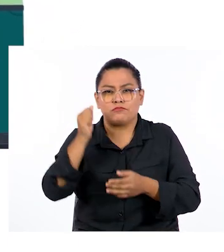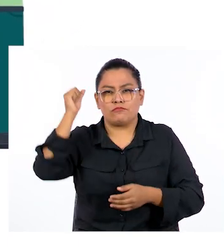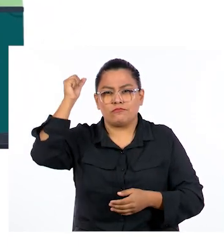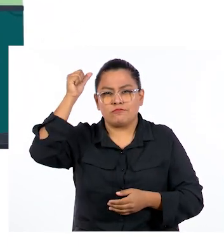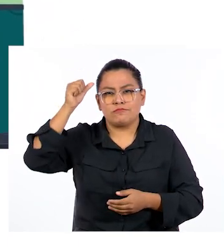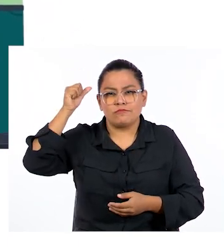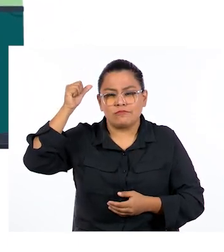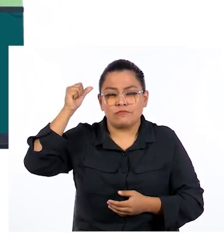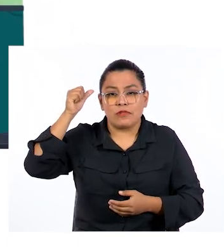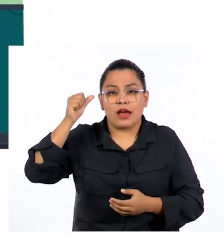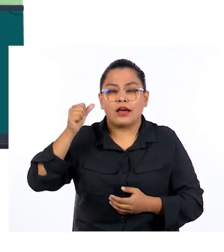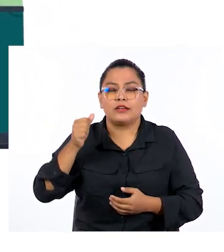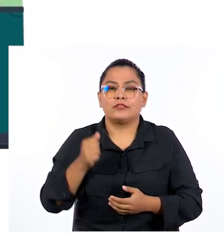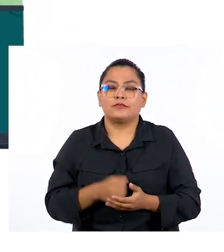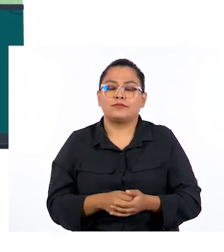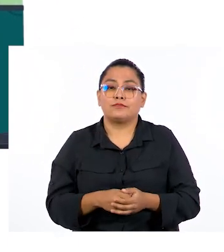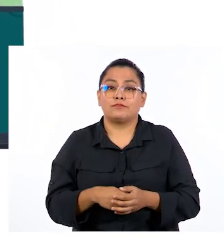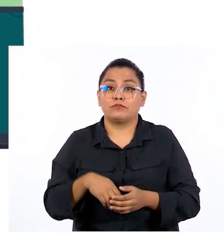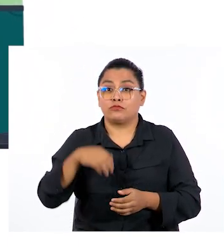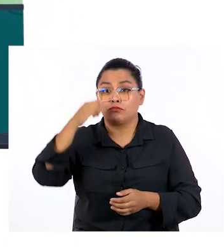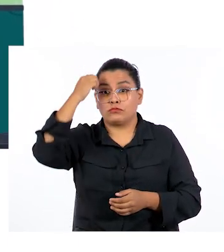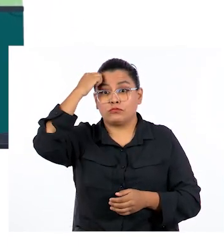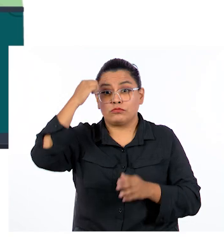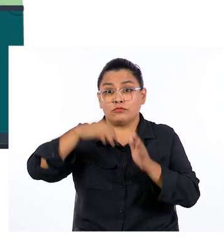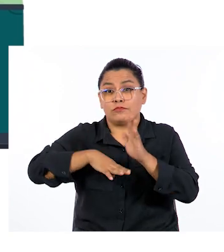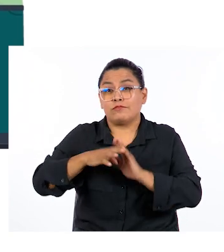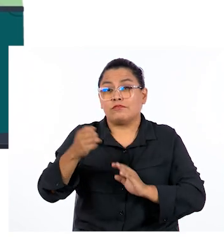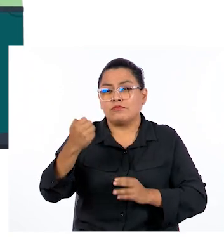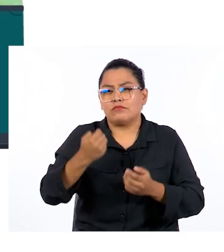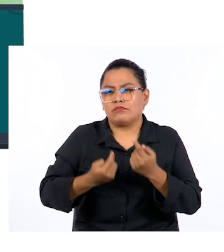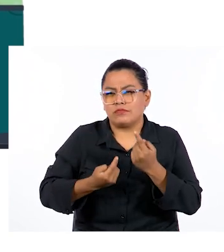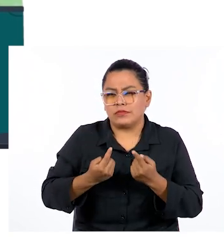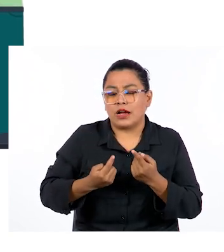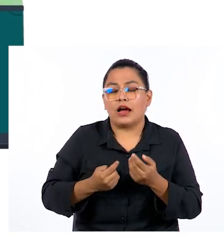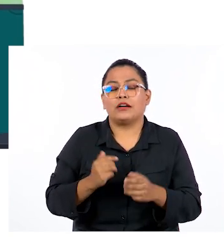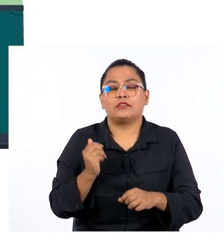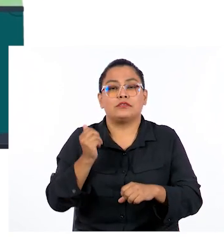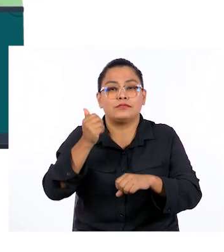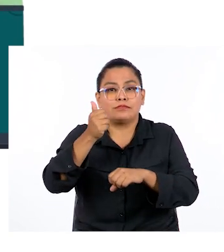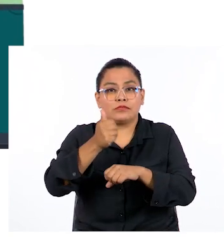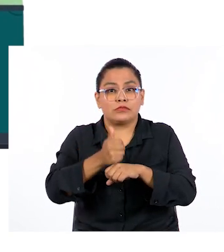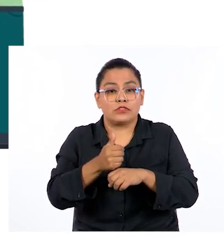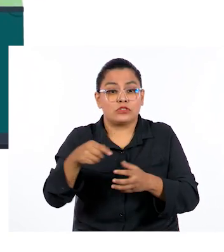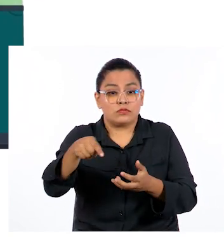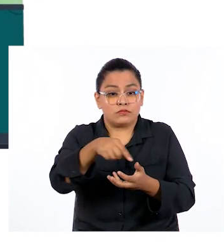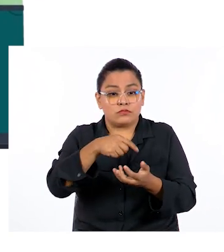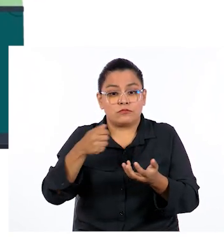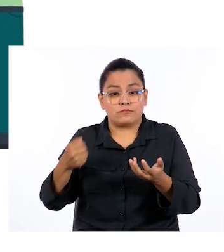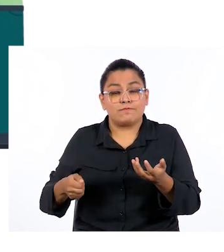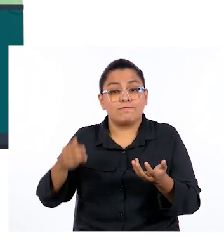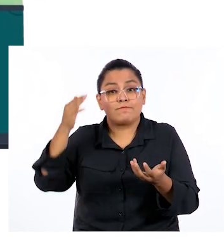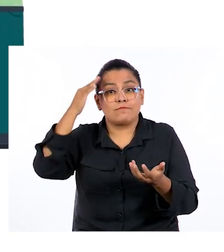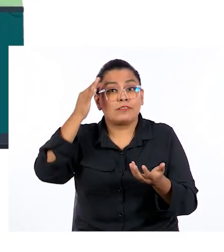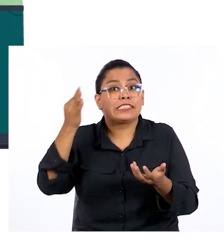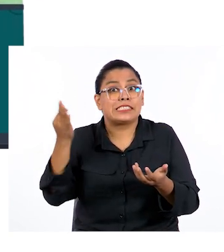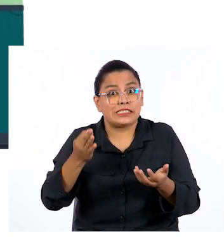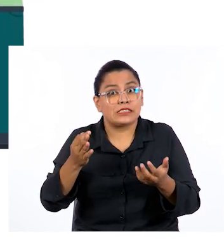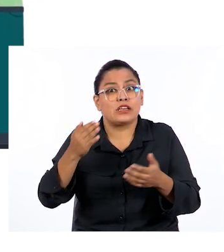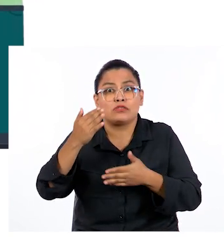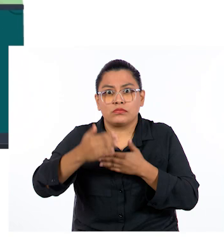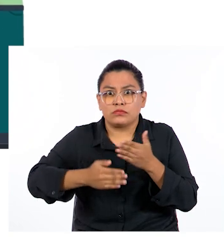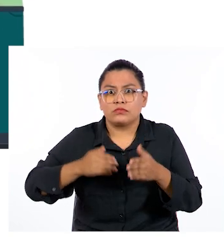los aprendizajes prioritarios y los saberes que deben tener el estudiantado en su trayectoria escolar, desde primer